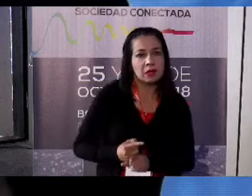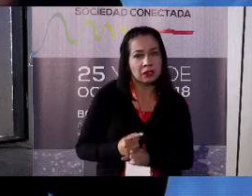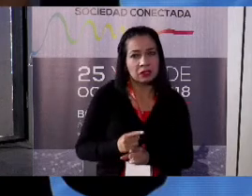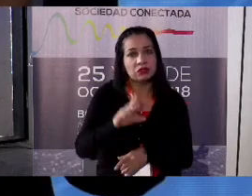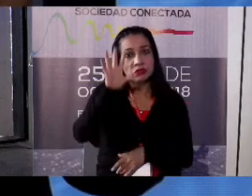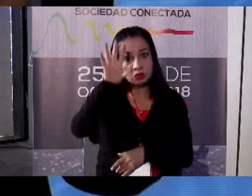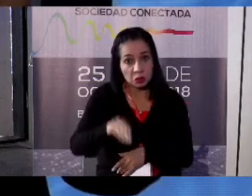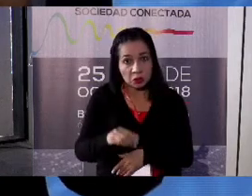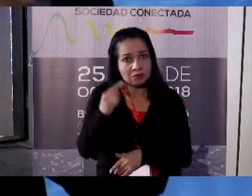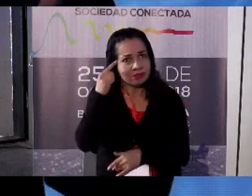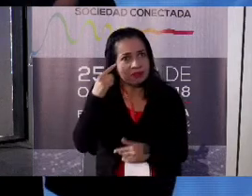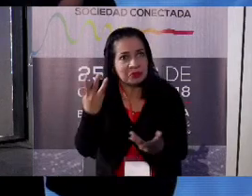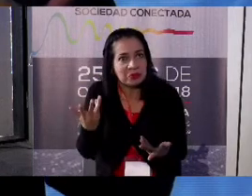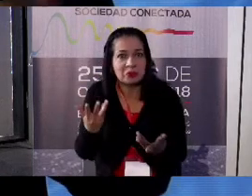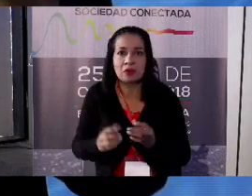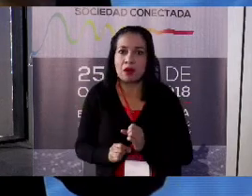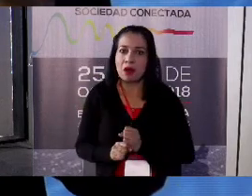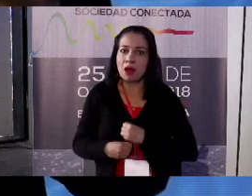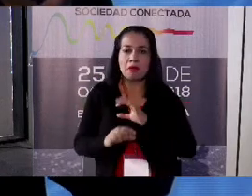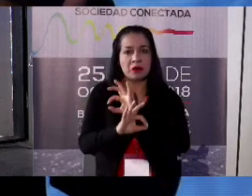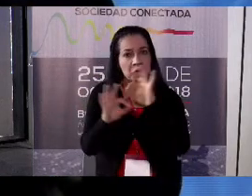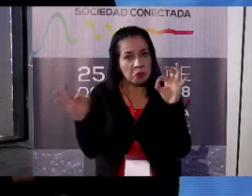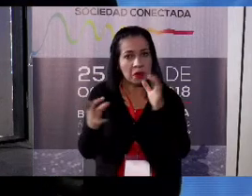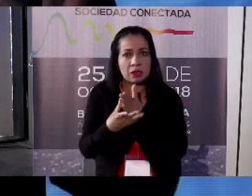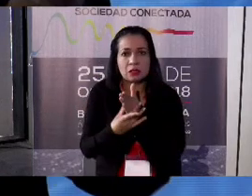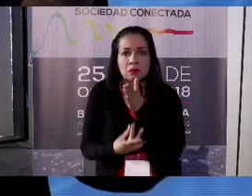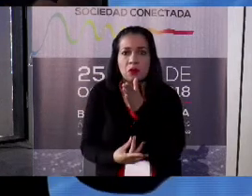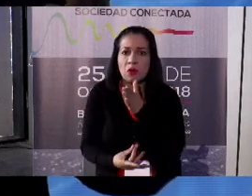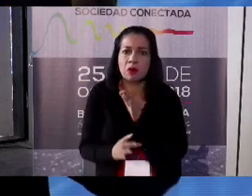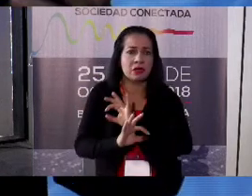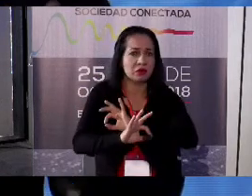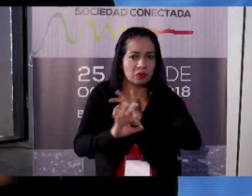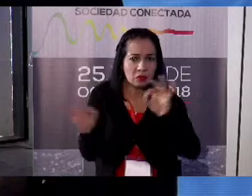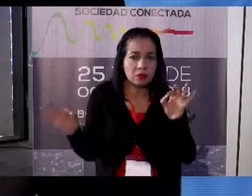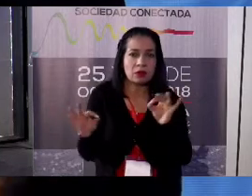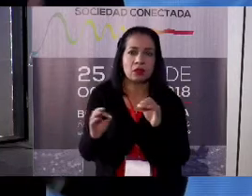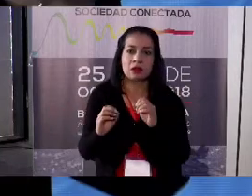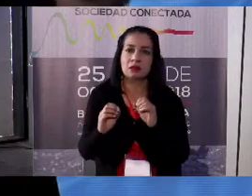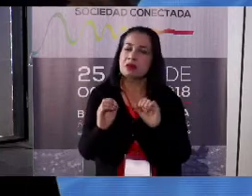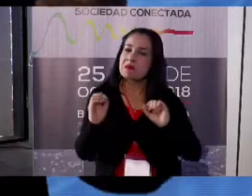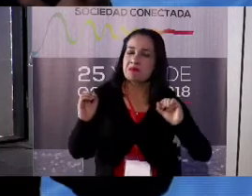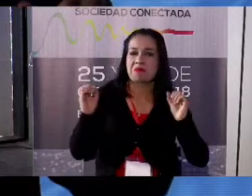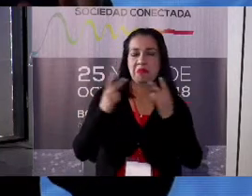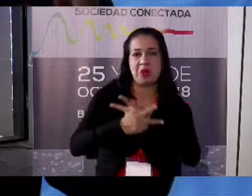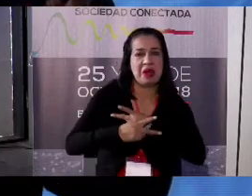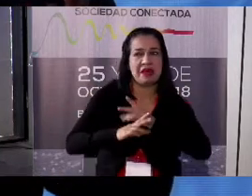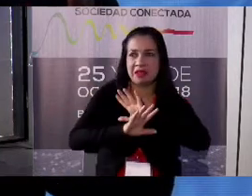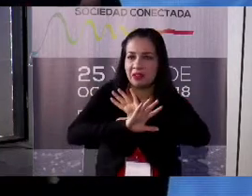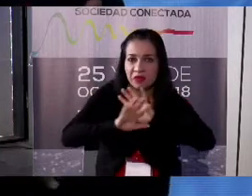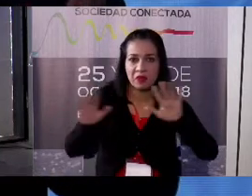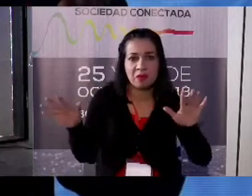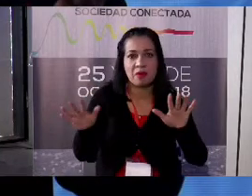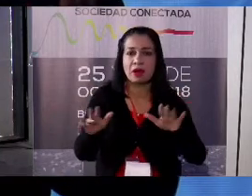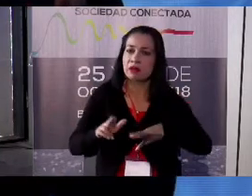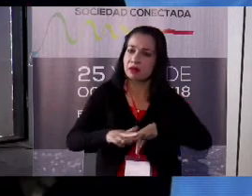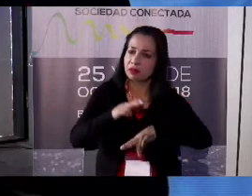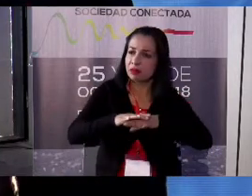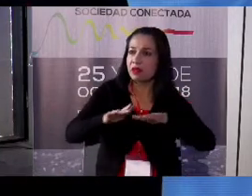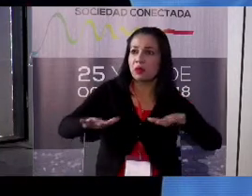cumplieran no hambre no pobreza no violencia Fuentes naturales